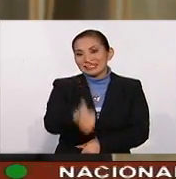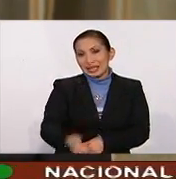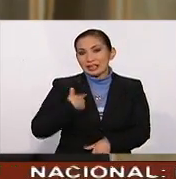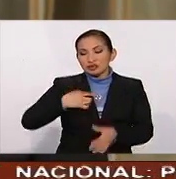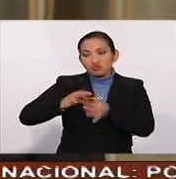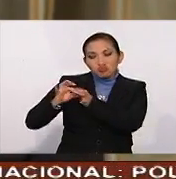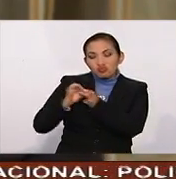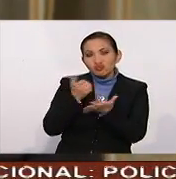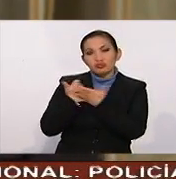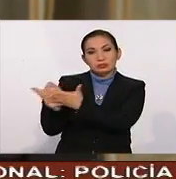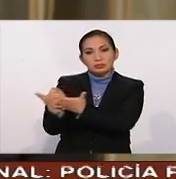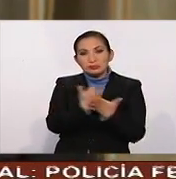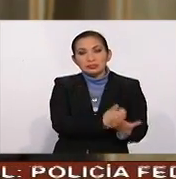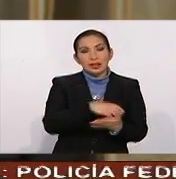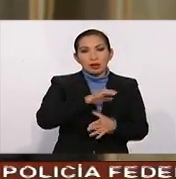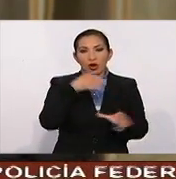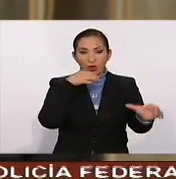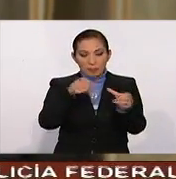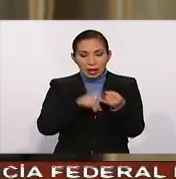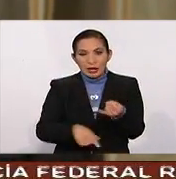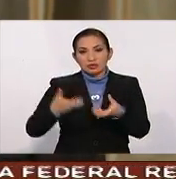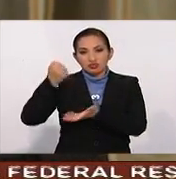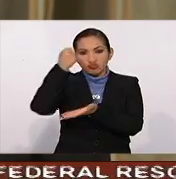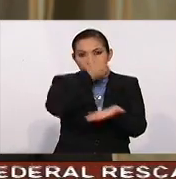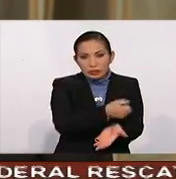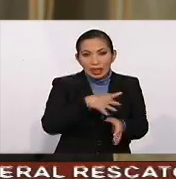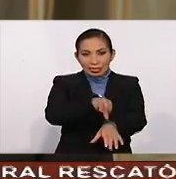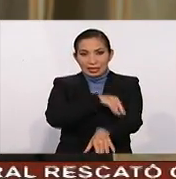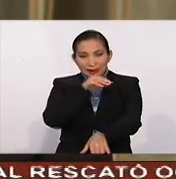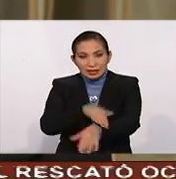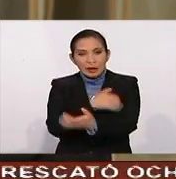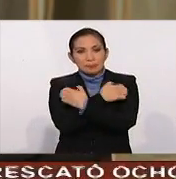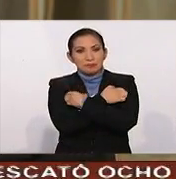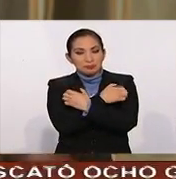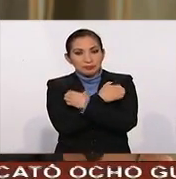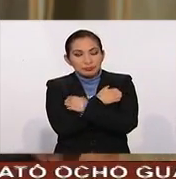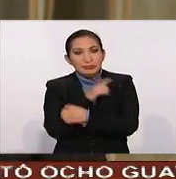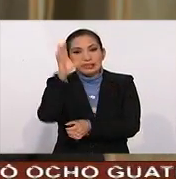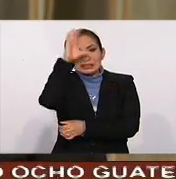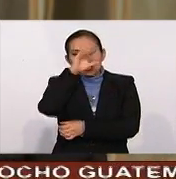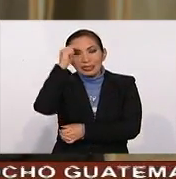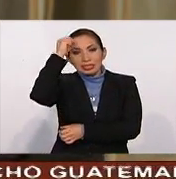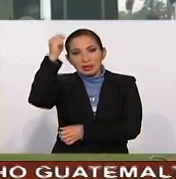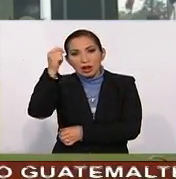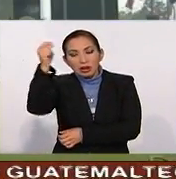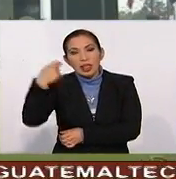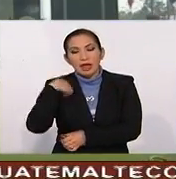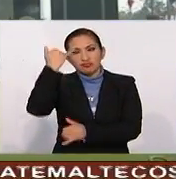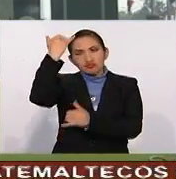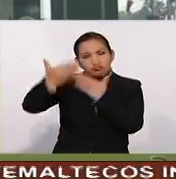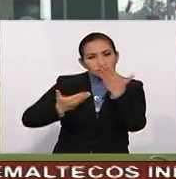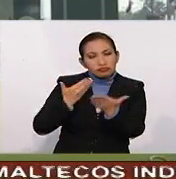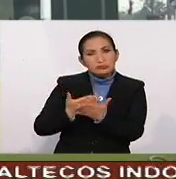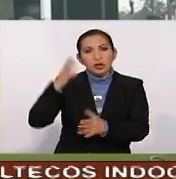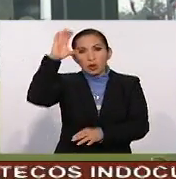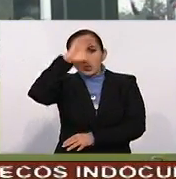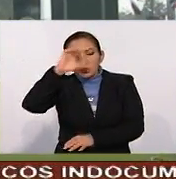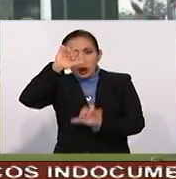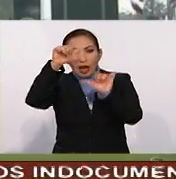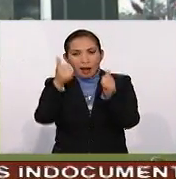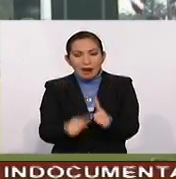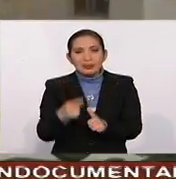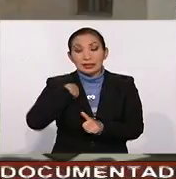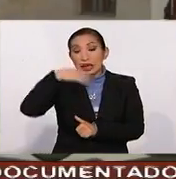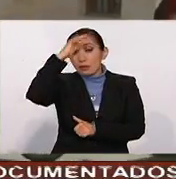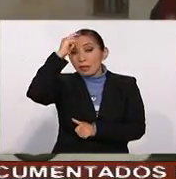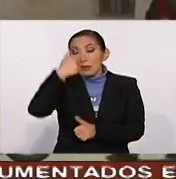de cooperación en materia de comercio, inversión, energía, educación, ciencia, tecnología e innovación, arte y cultura, y